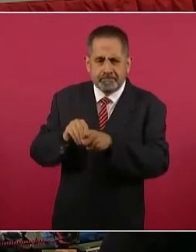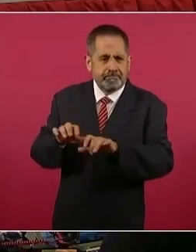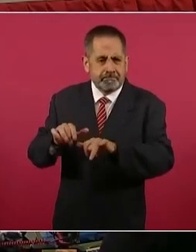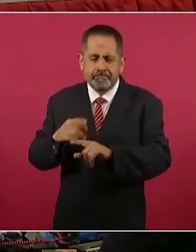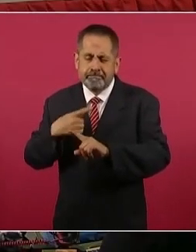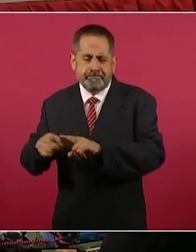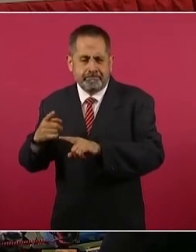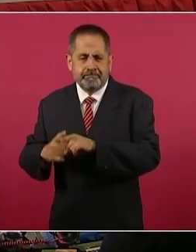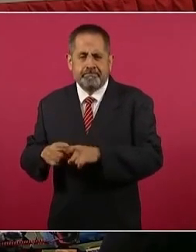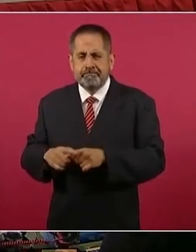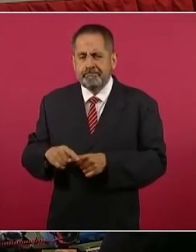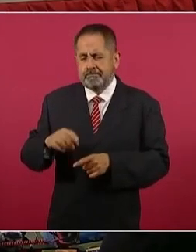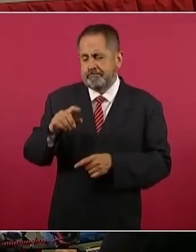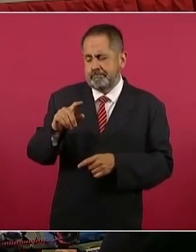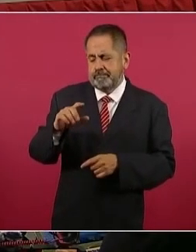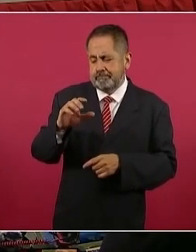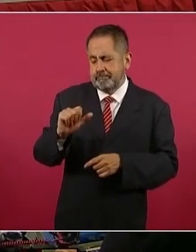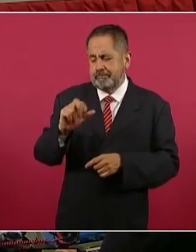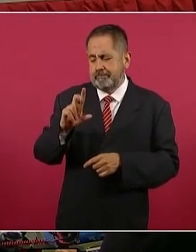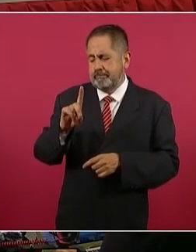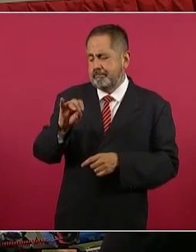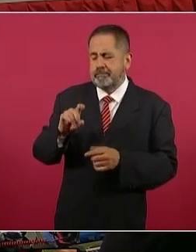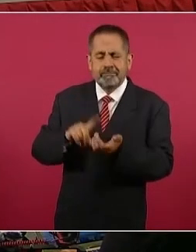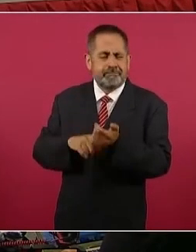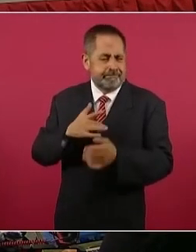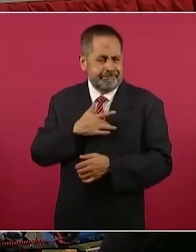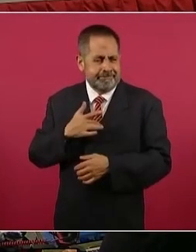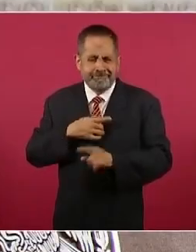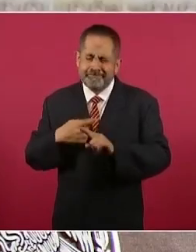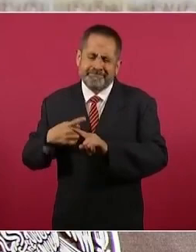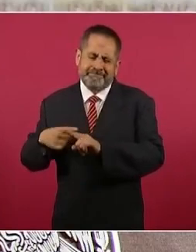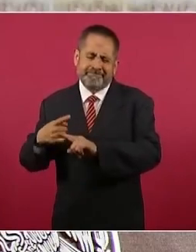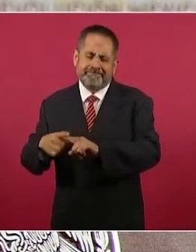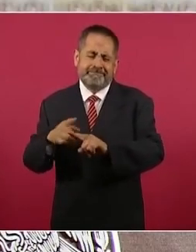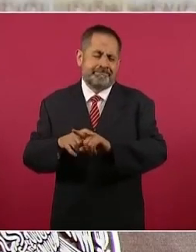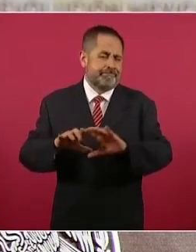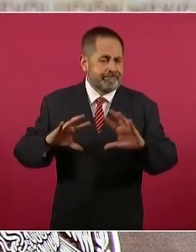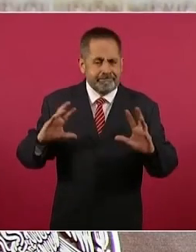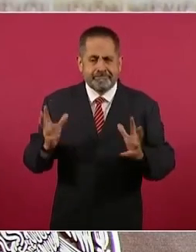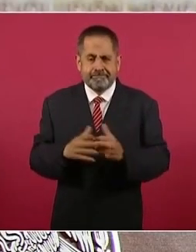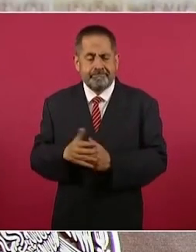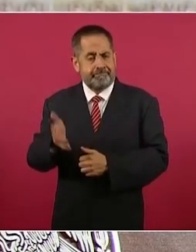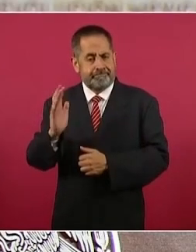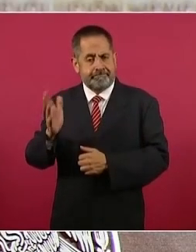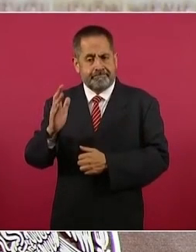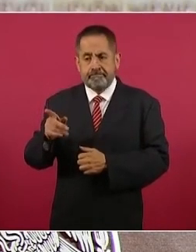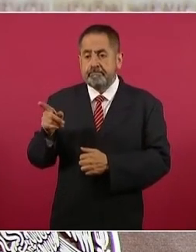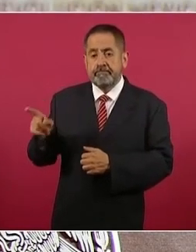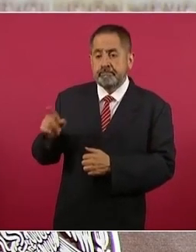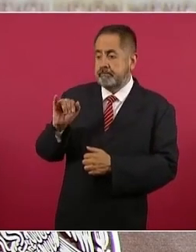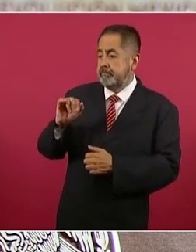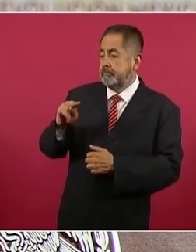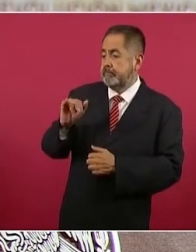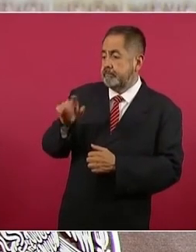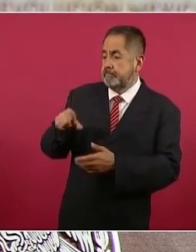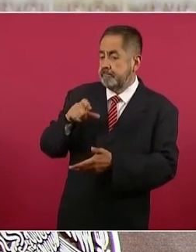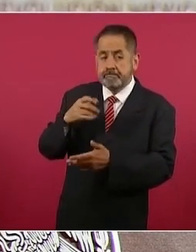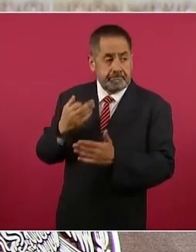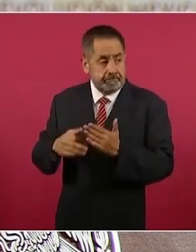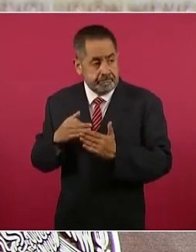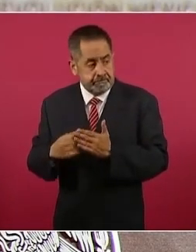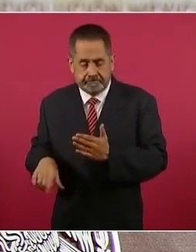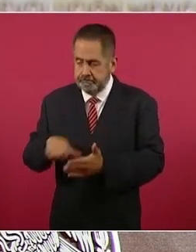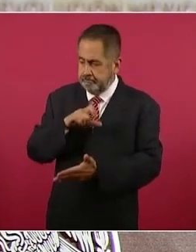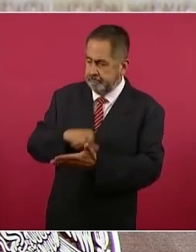cardiotocógrafo en fin y se acaba de sesionar el font xavi para la adquisición del resto del equipo que nos hace falta